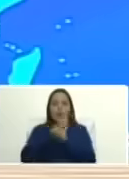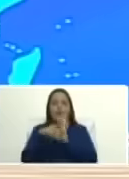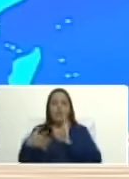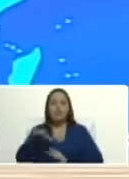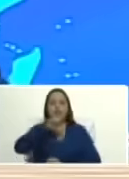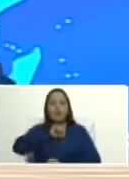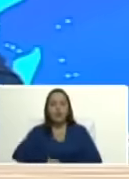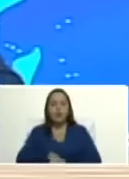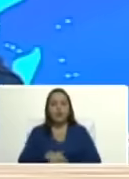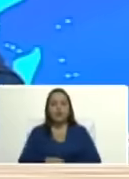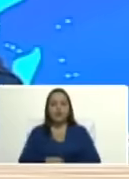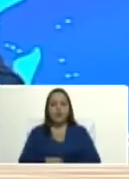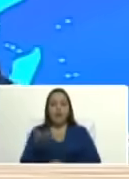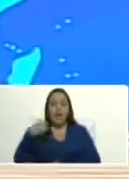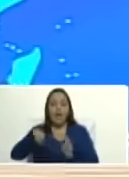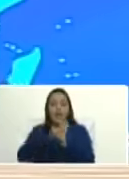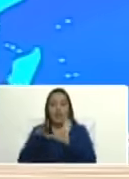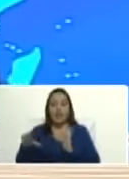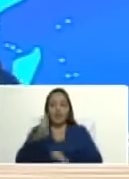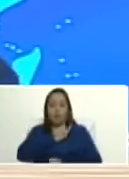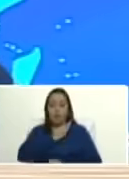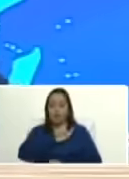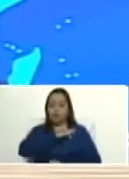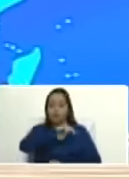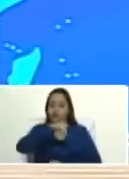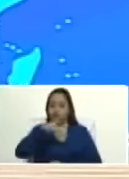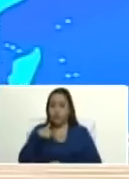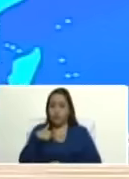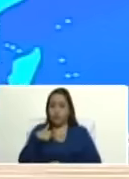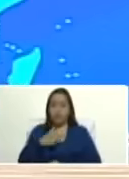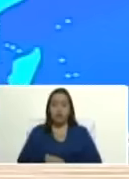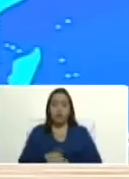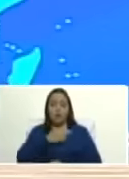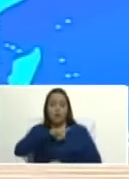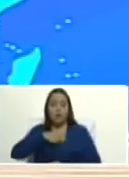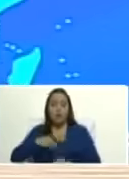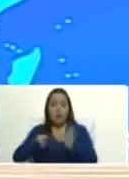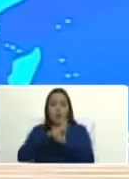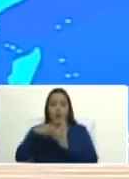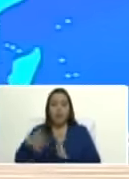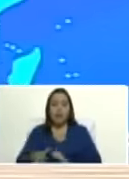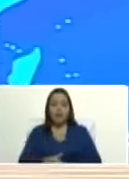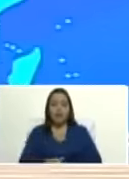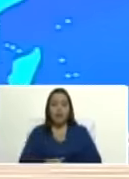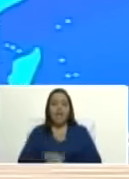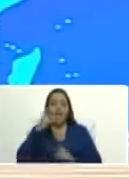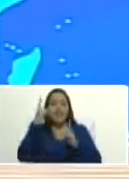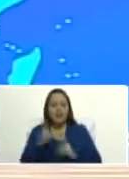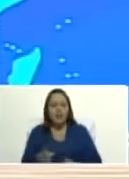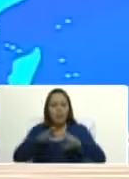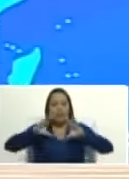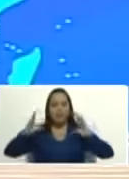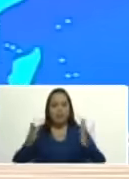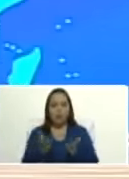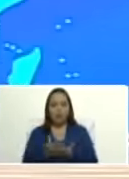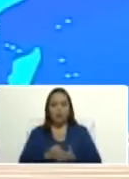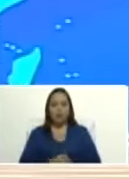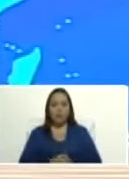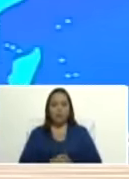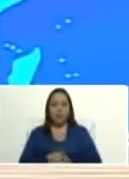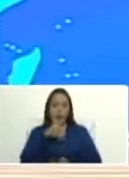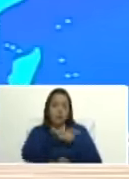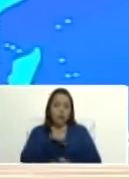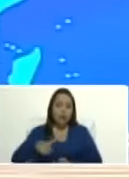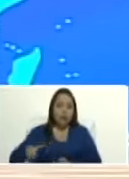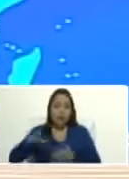históricos. Son derechos nuestros, son nuestros derechos. Y debemos allá en el mundo, embajadores,